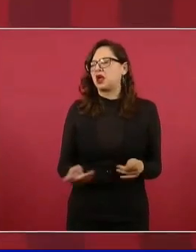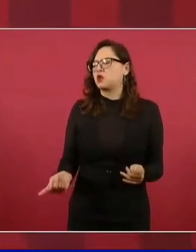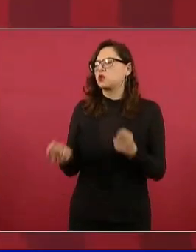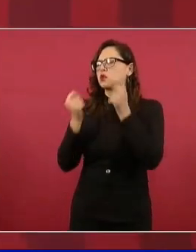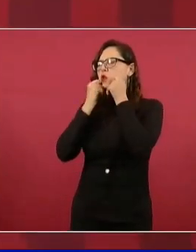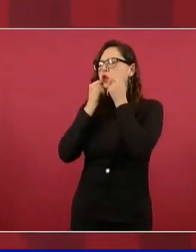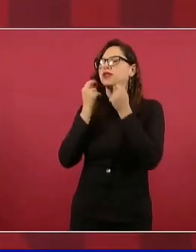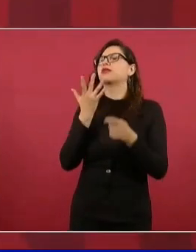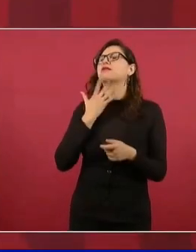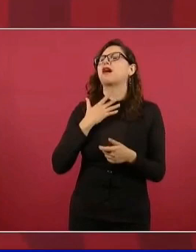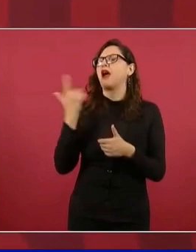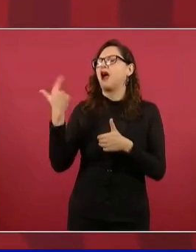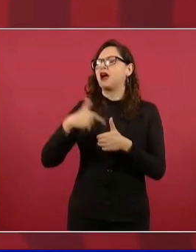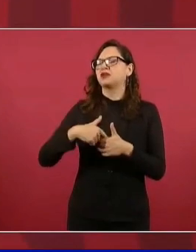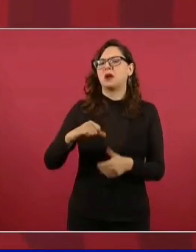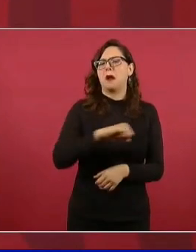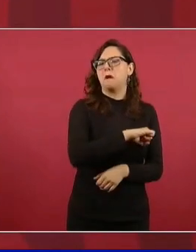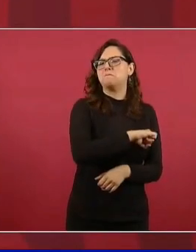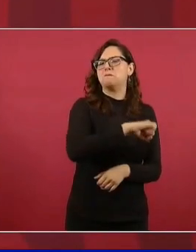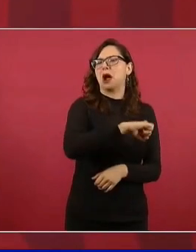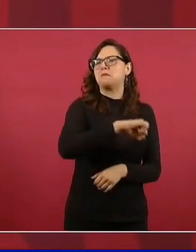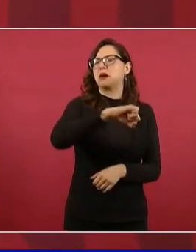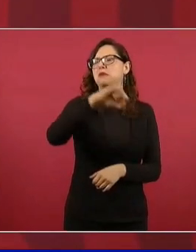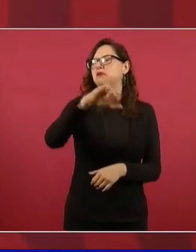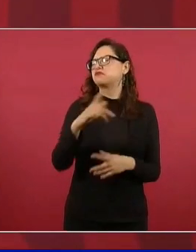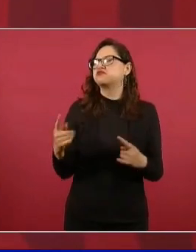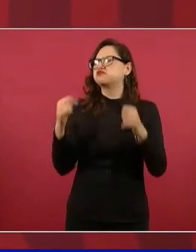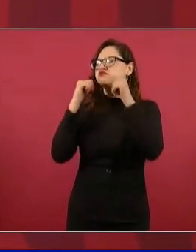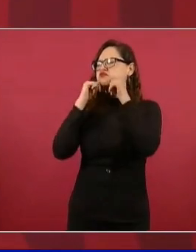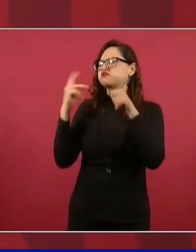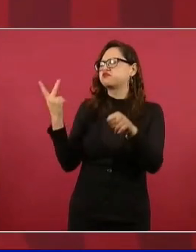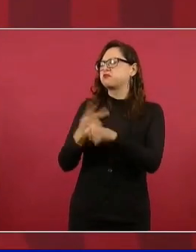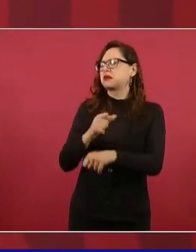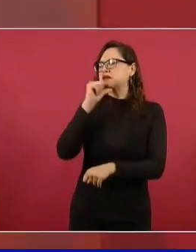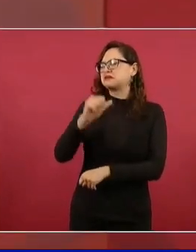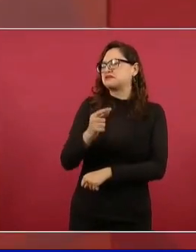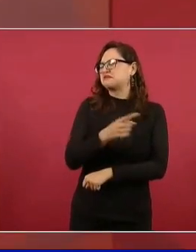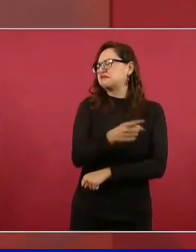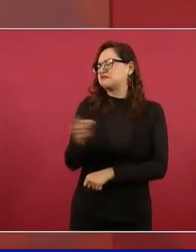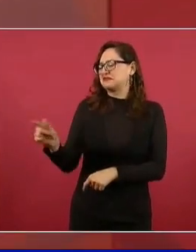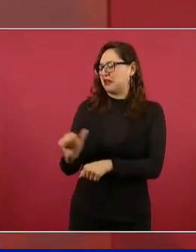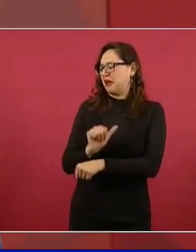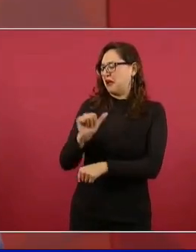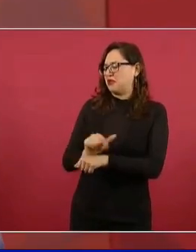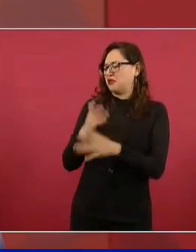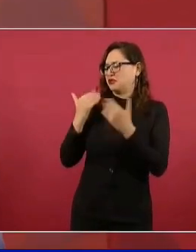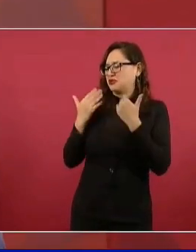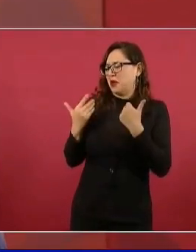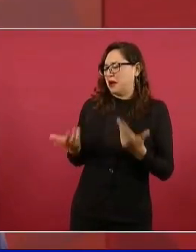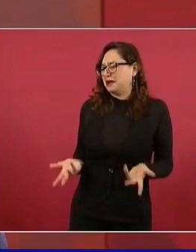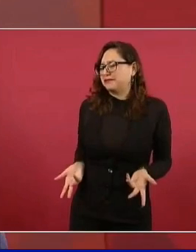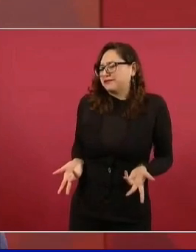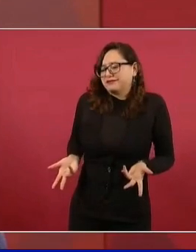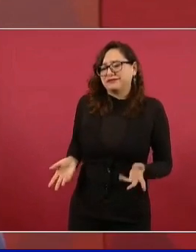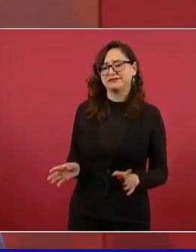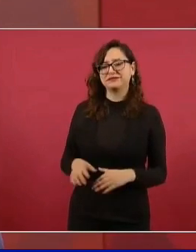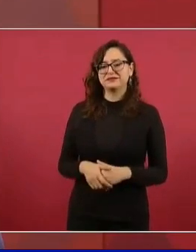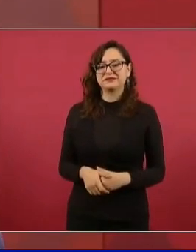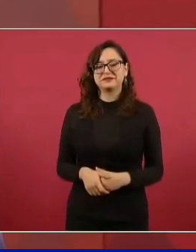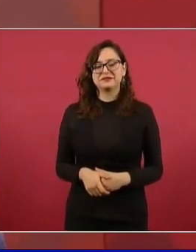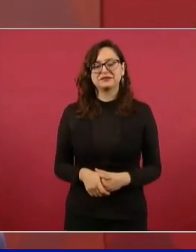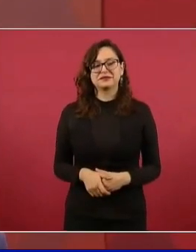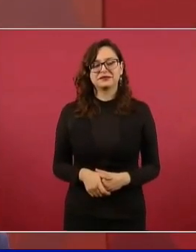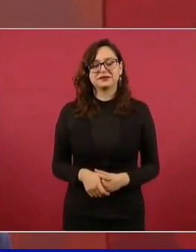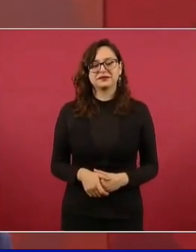la economía si aumentaba el precio de la gasolina, porque no todos tenían automóviles.